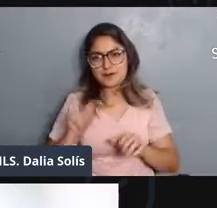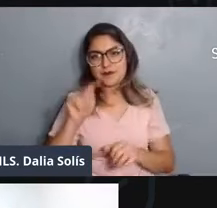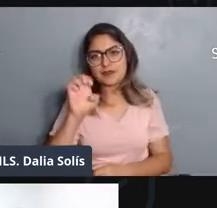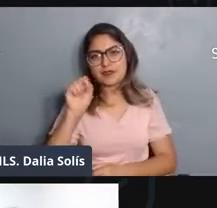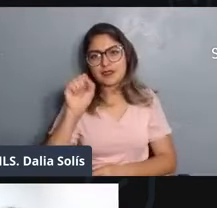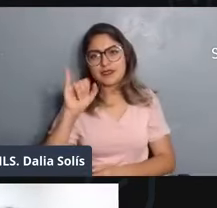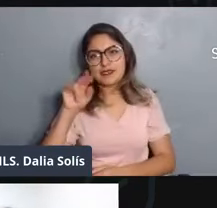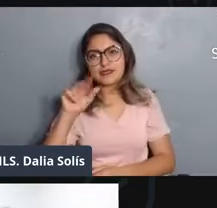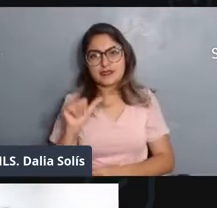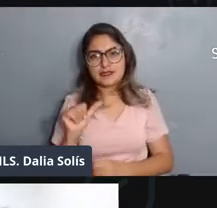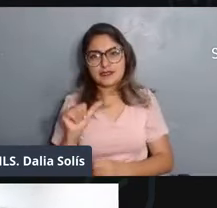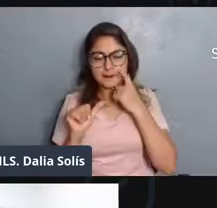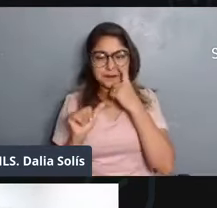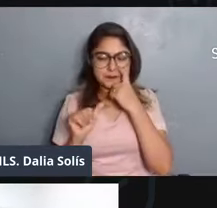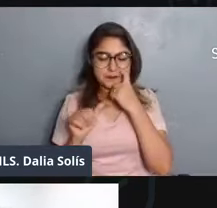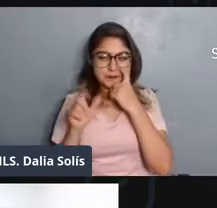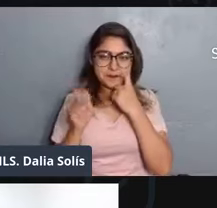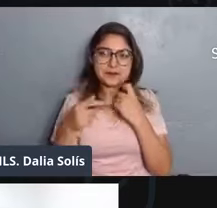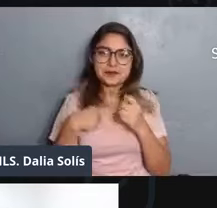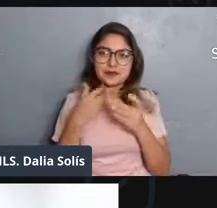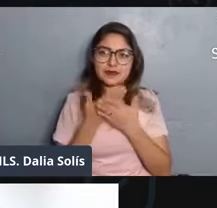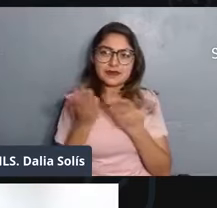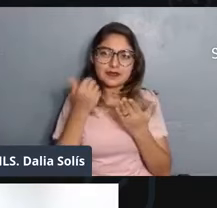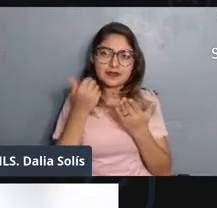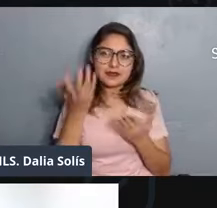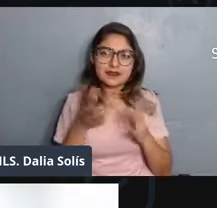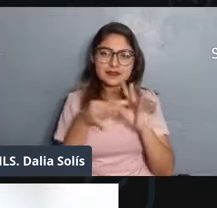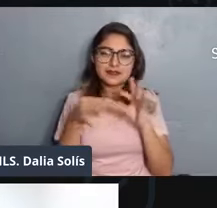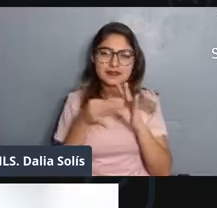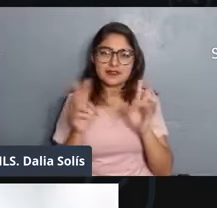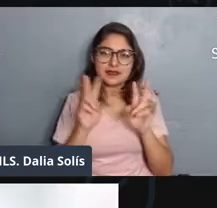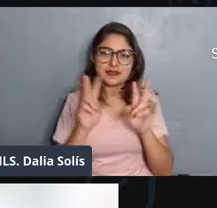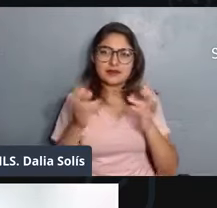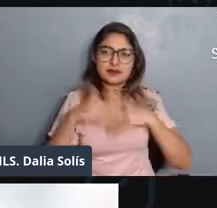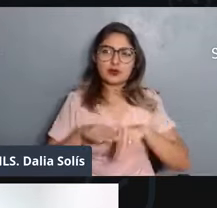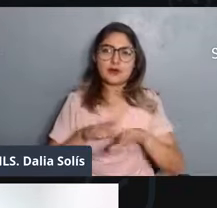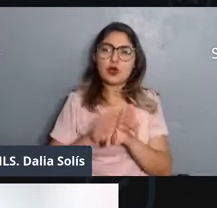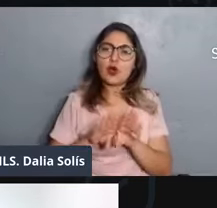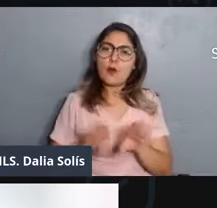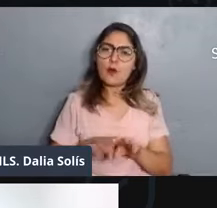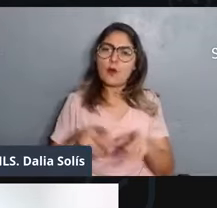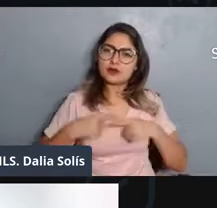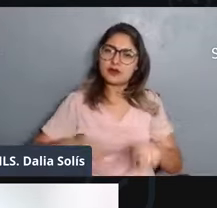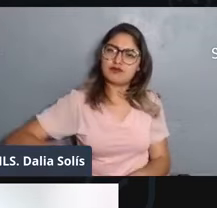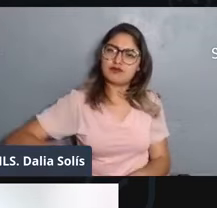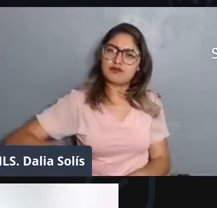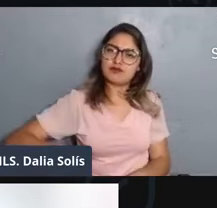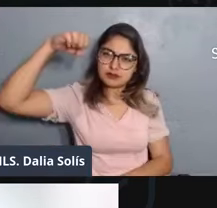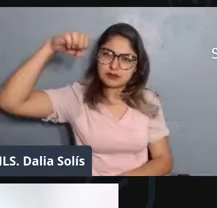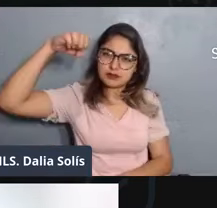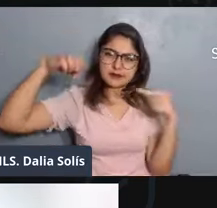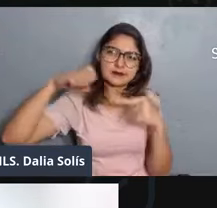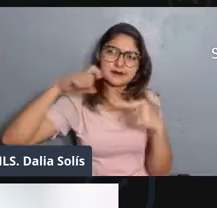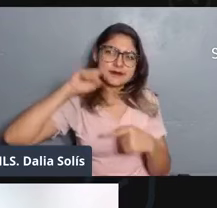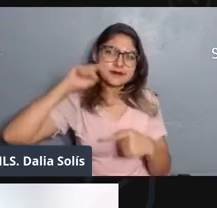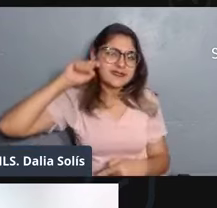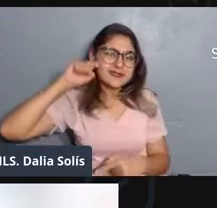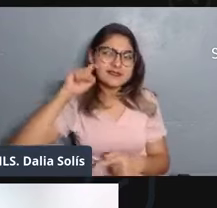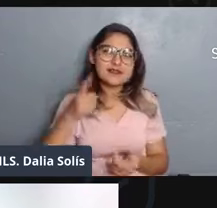porque bueno, una de las cosas que se tiene que tratar de visibilizar es que identifiquemos primero qué es